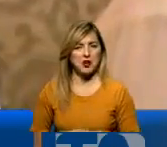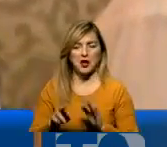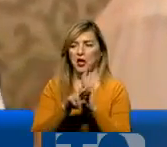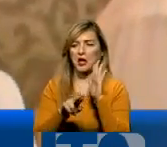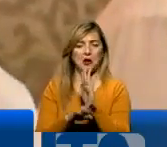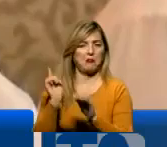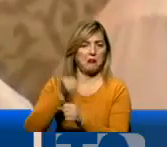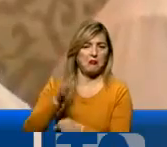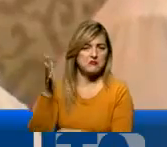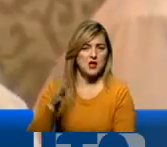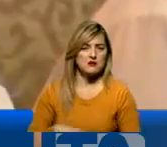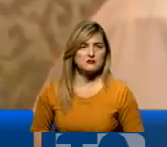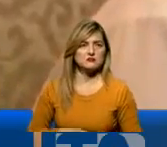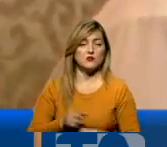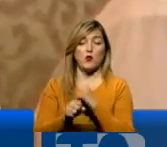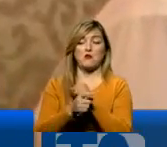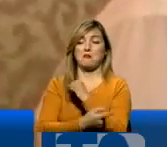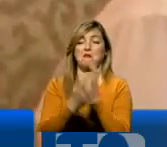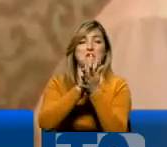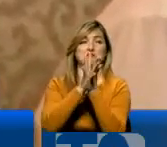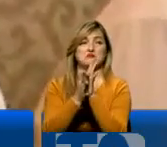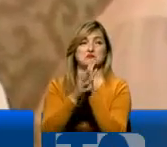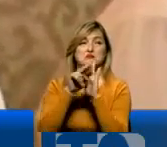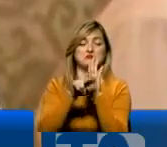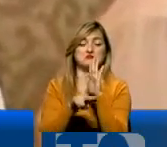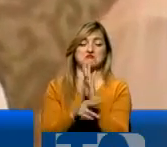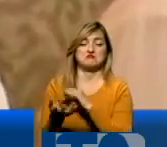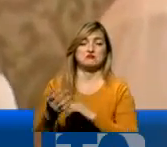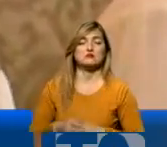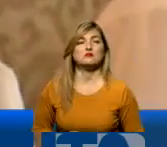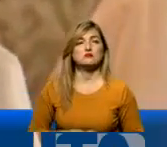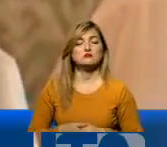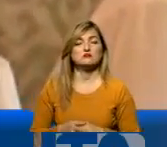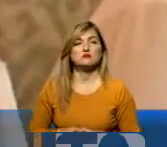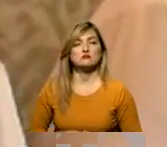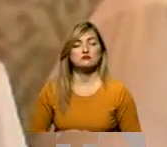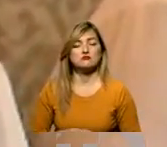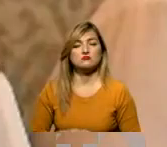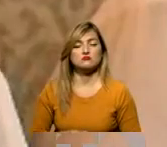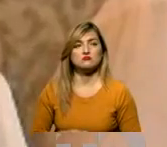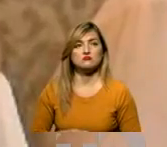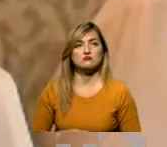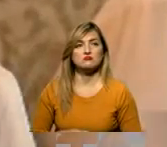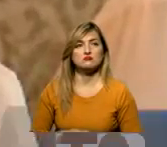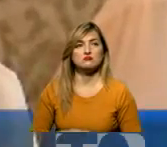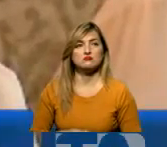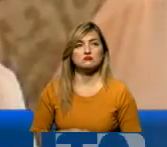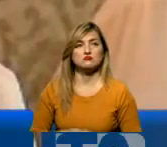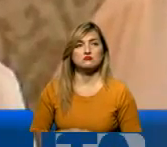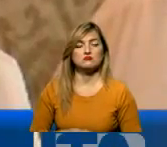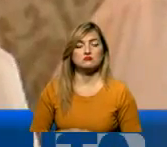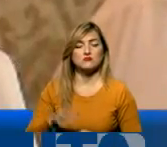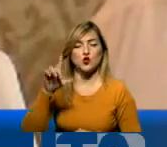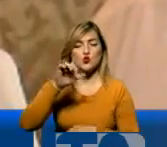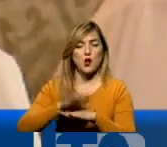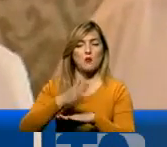regla, el año sin sentencia, todo esto está en la norma. Yo aspiro, porque también estarán convocados el